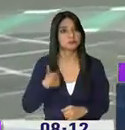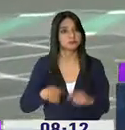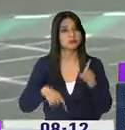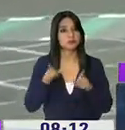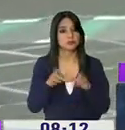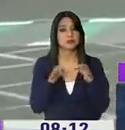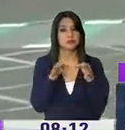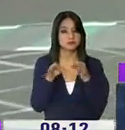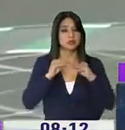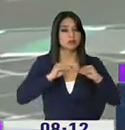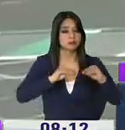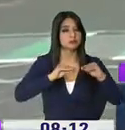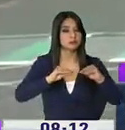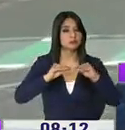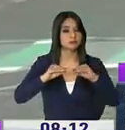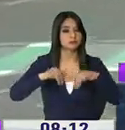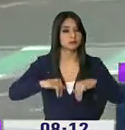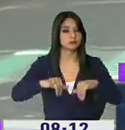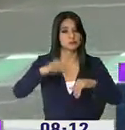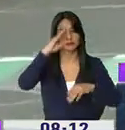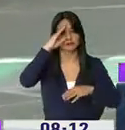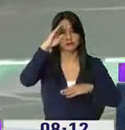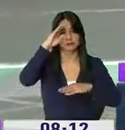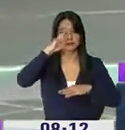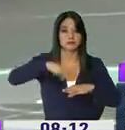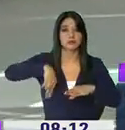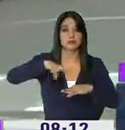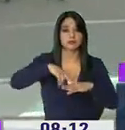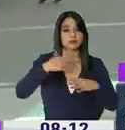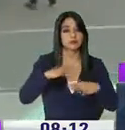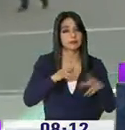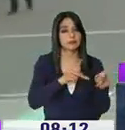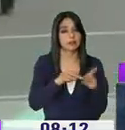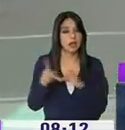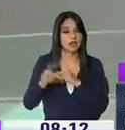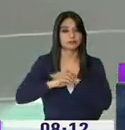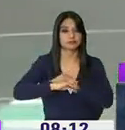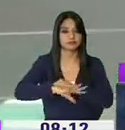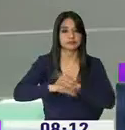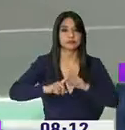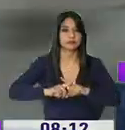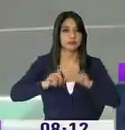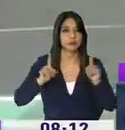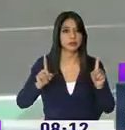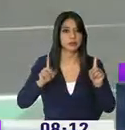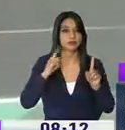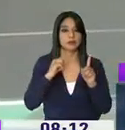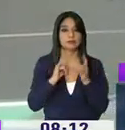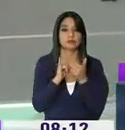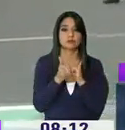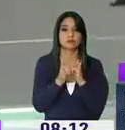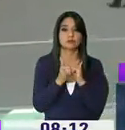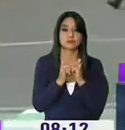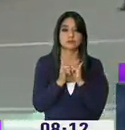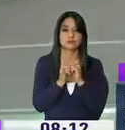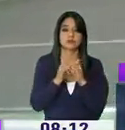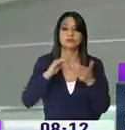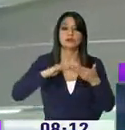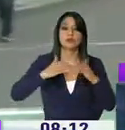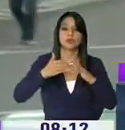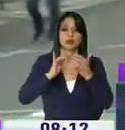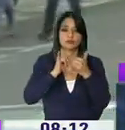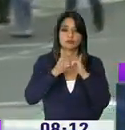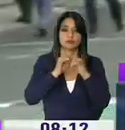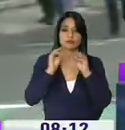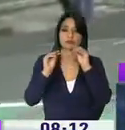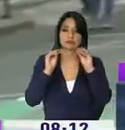personas en esta situación. La Policía Nacional ha realizado una serie de campañas, entre estas los chats comunitarios, donde hemos podido también educar